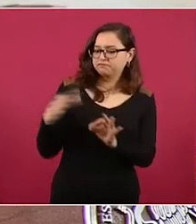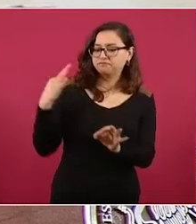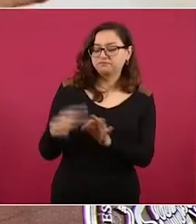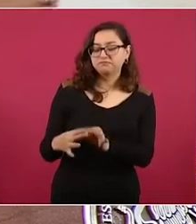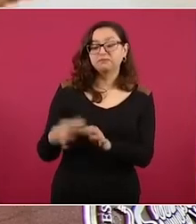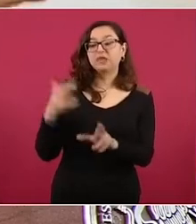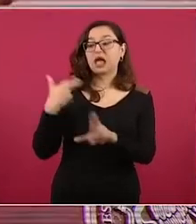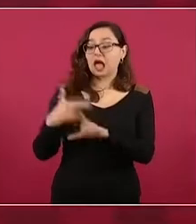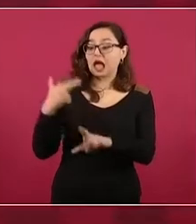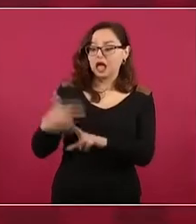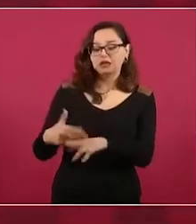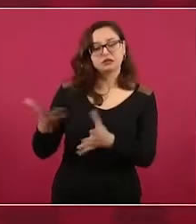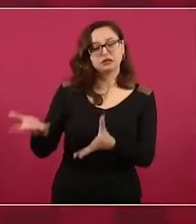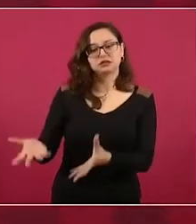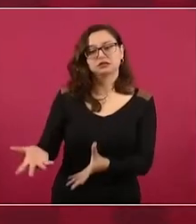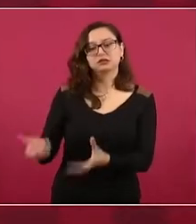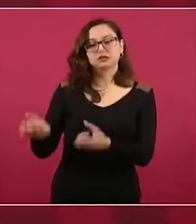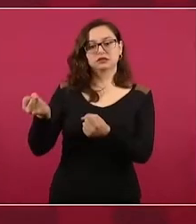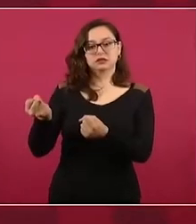Bueno,